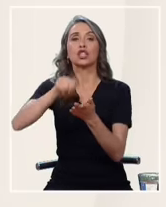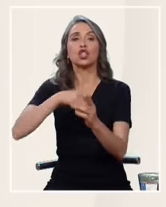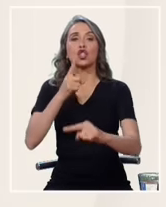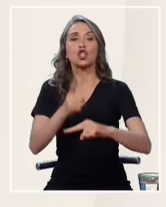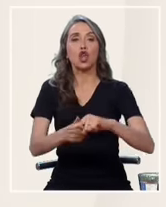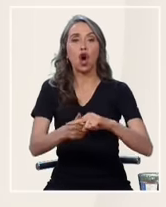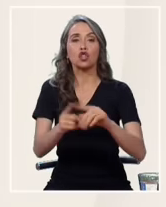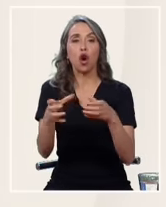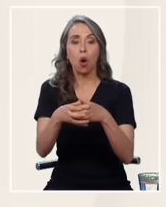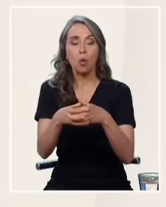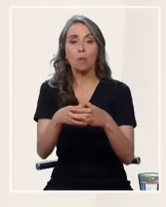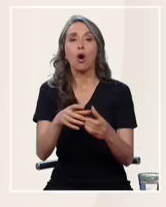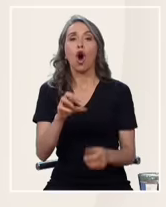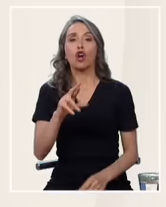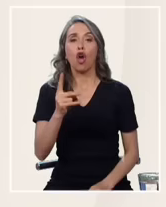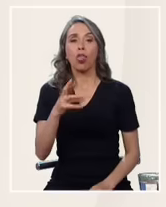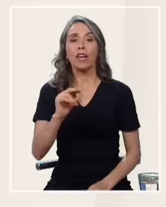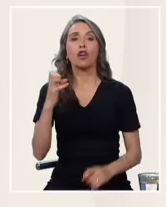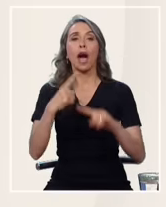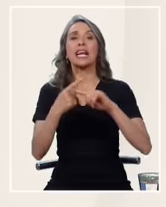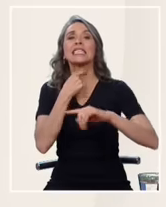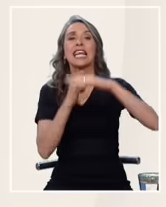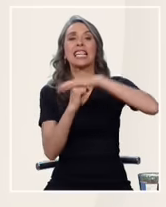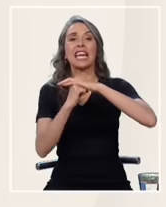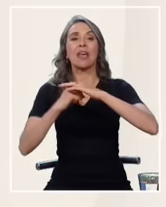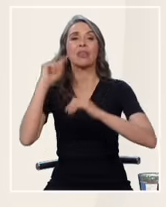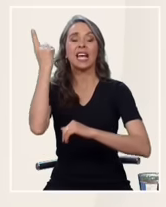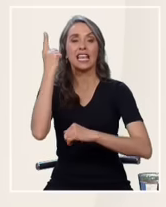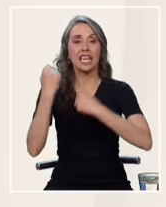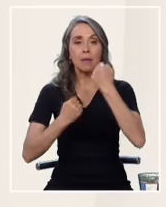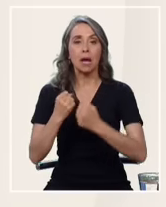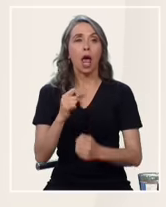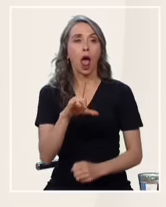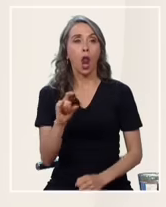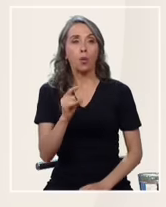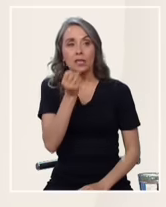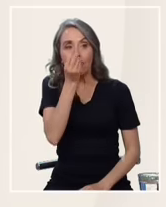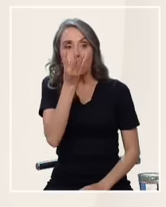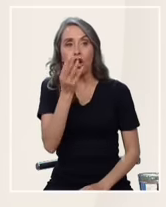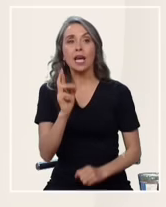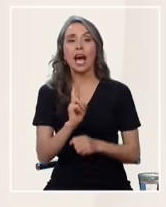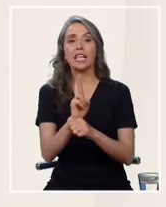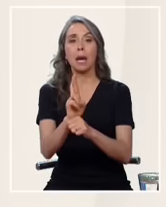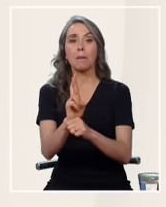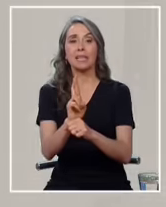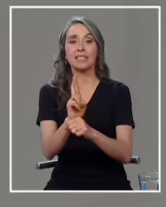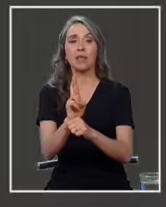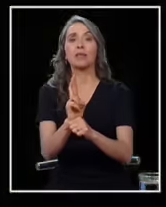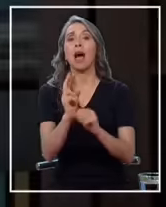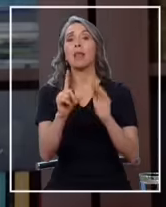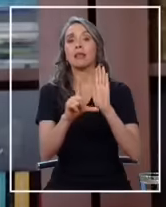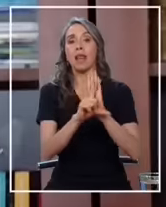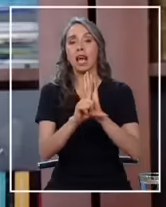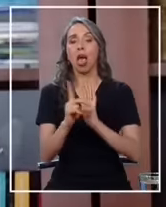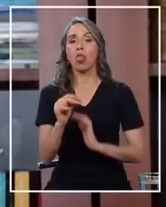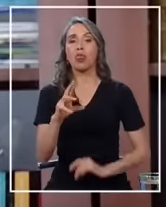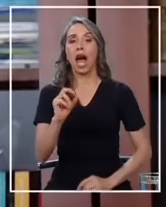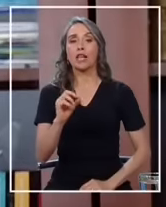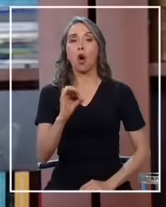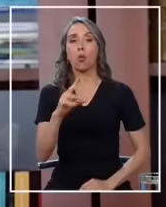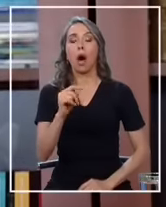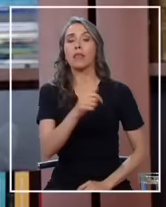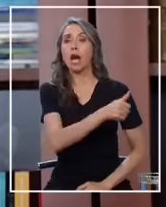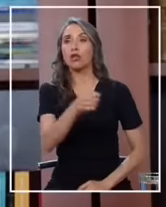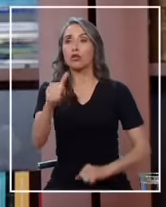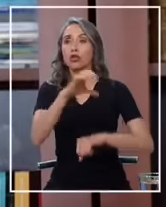grupo Rodrigo Toppelberg, el ex gerente general del holding Luis Flores y el representante legal Darío Cuadra. Dentro del contexto